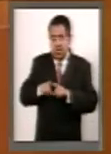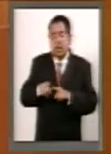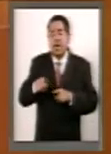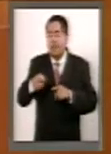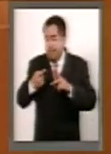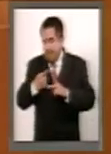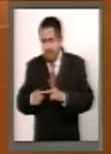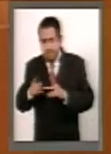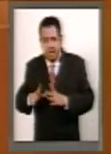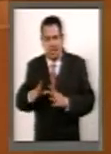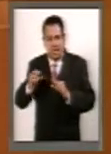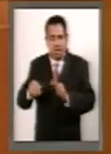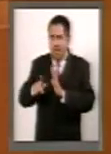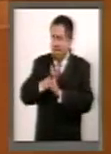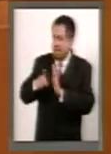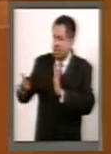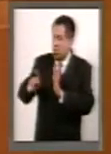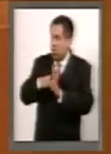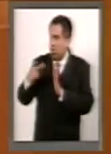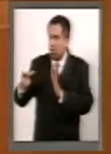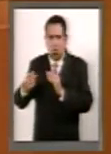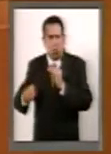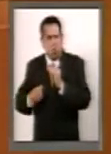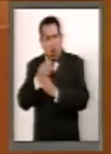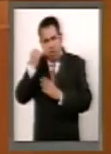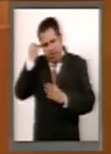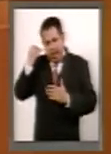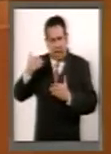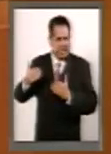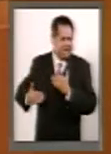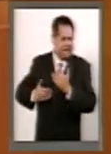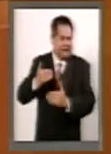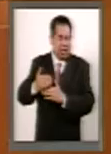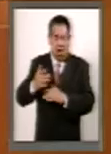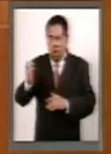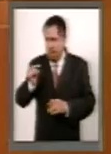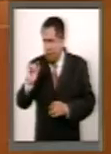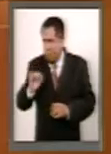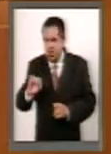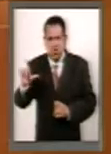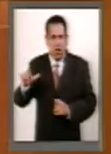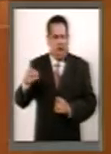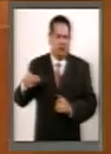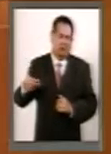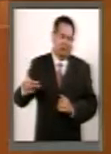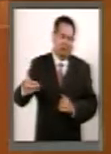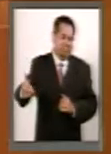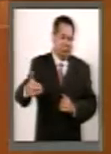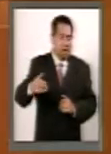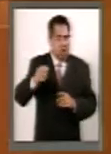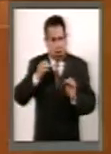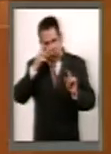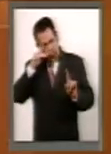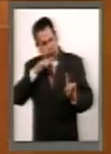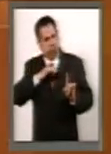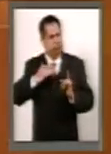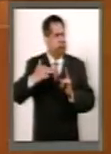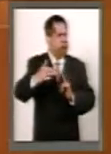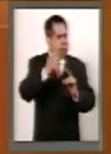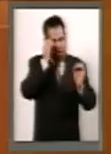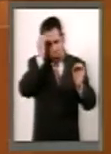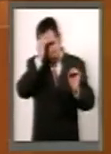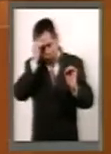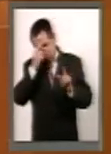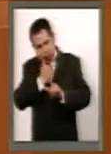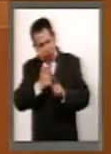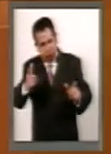nacimiento de un periodismo innovador, profesional, crítico,